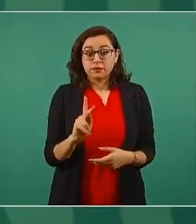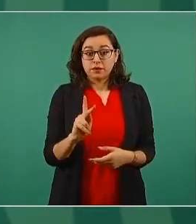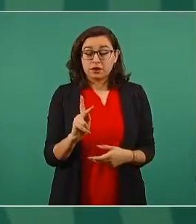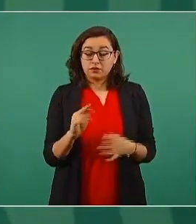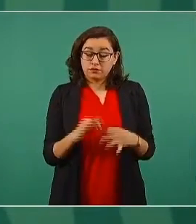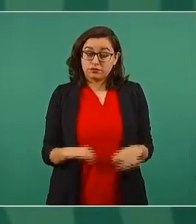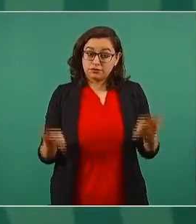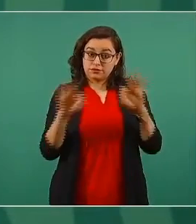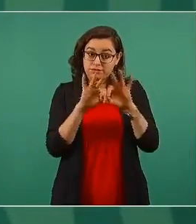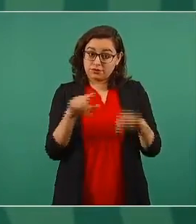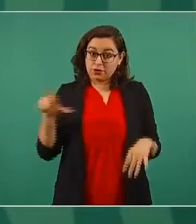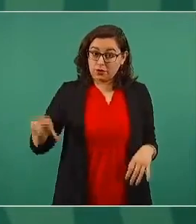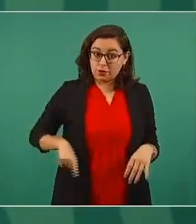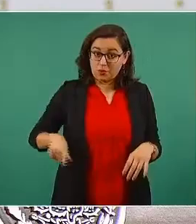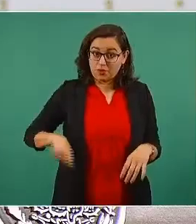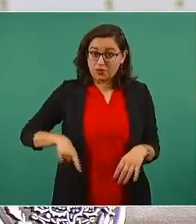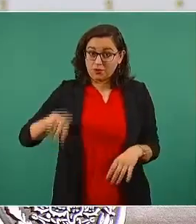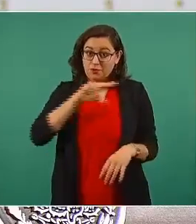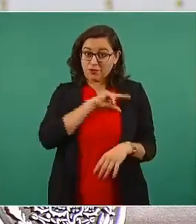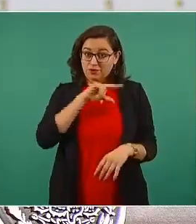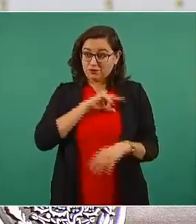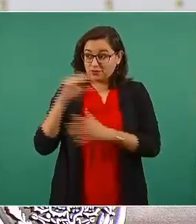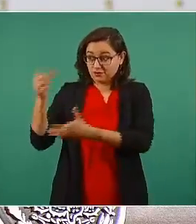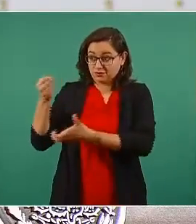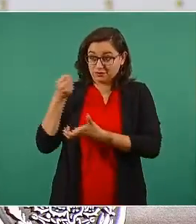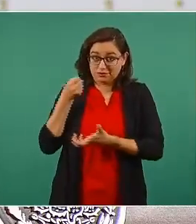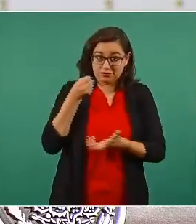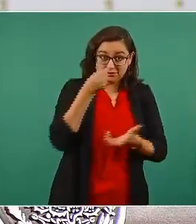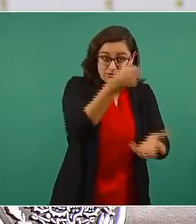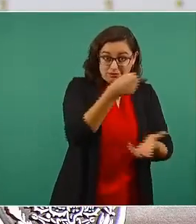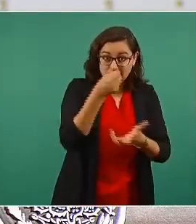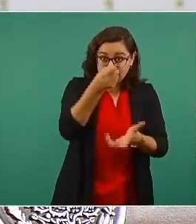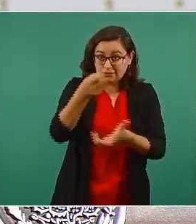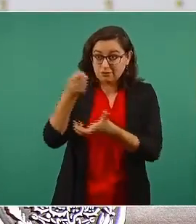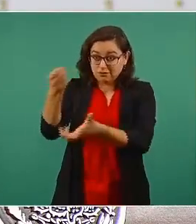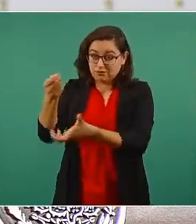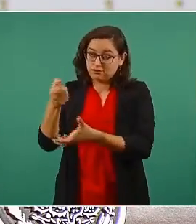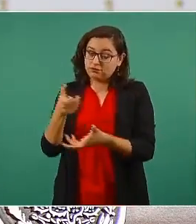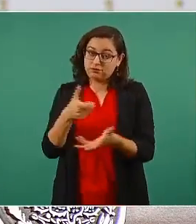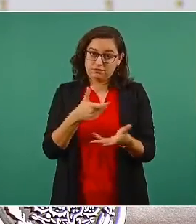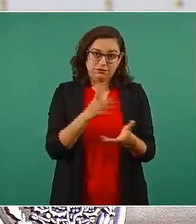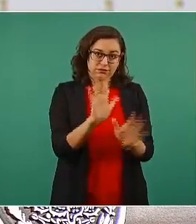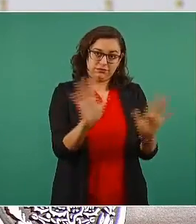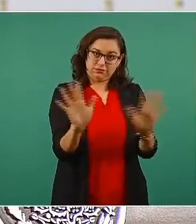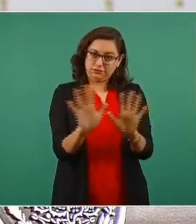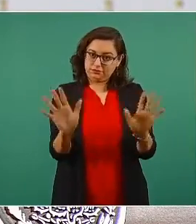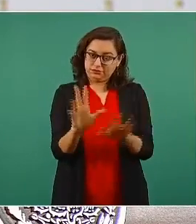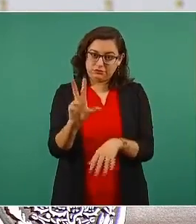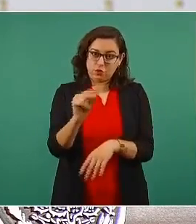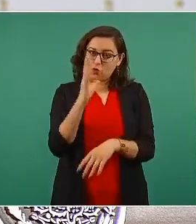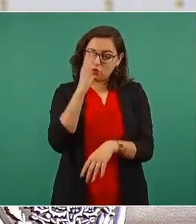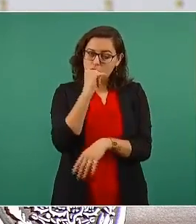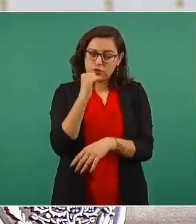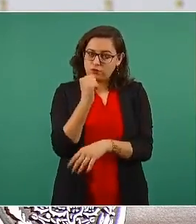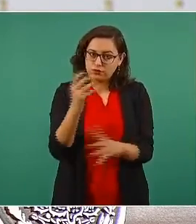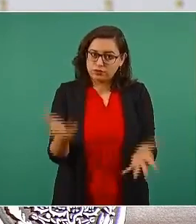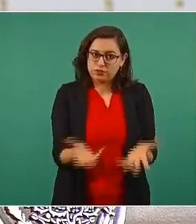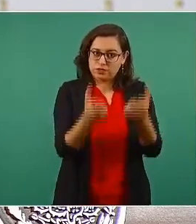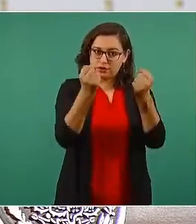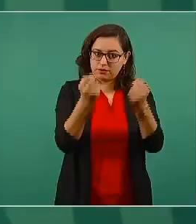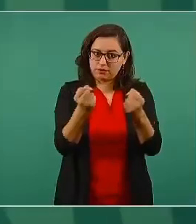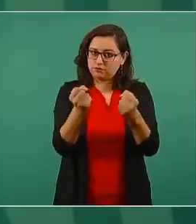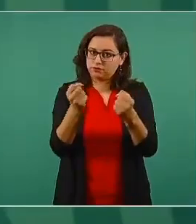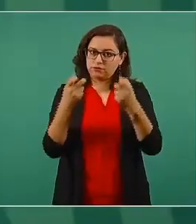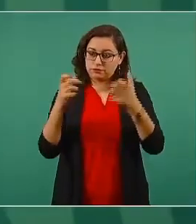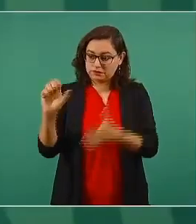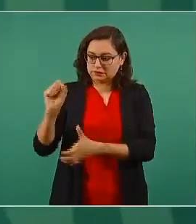rescates, que no se utilice dinero del presupuesto, porque eso es dinero de todo el pueblo. Antes,